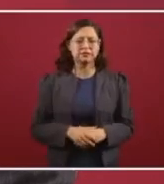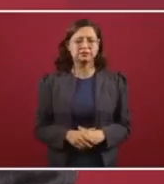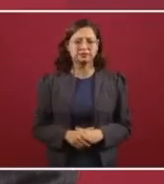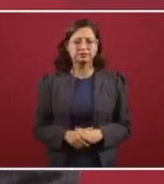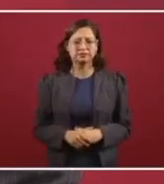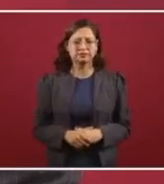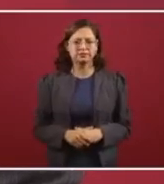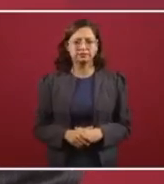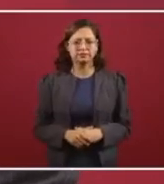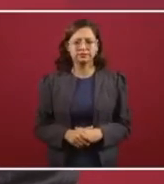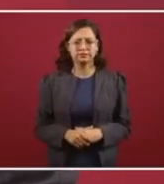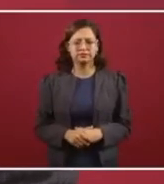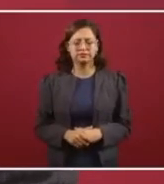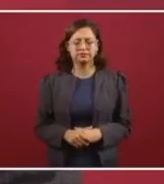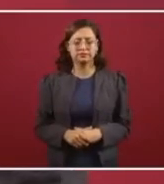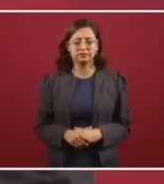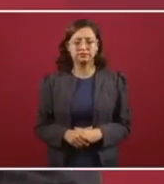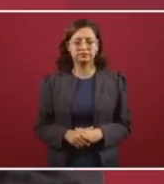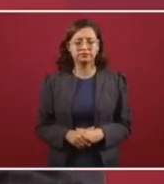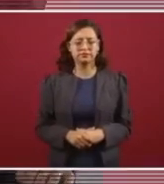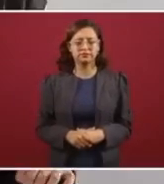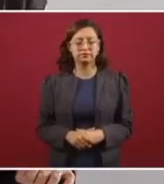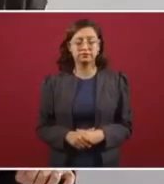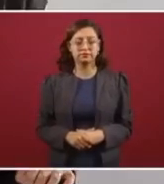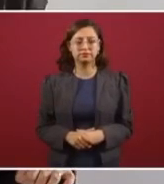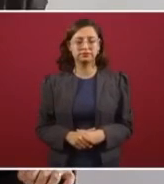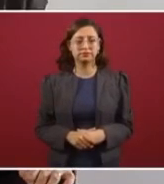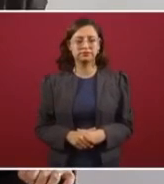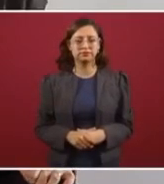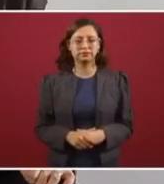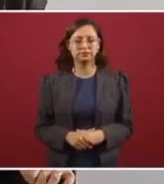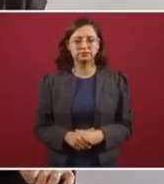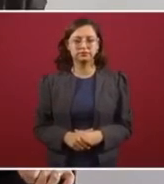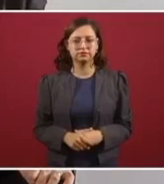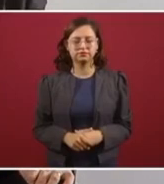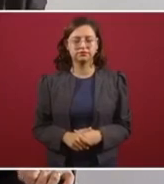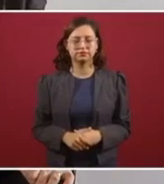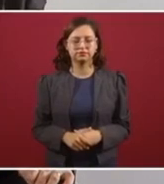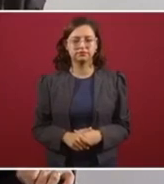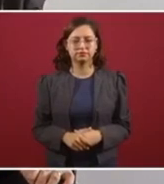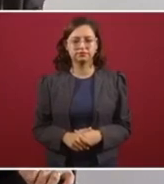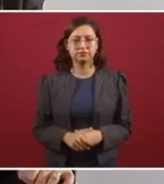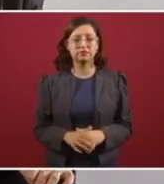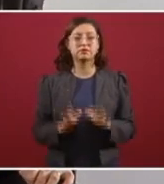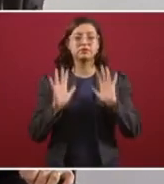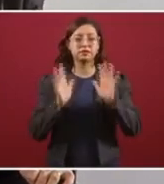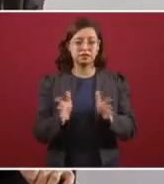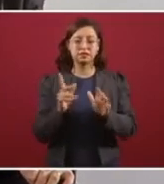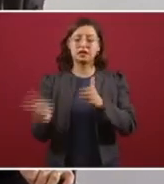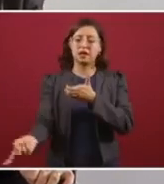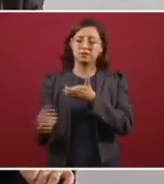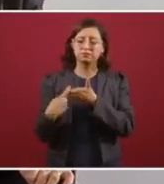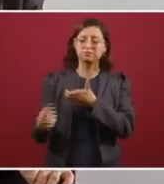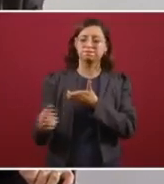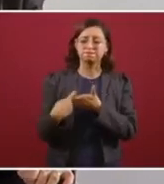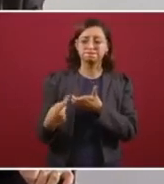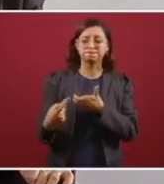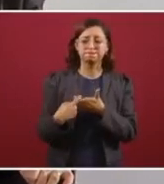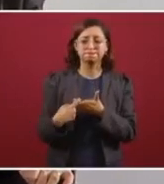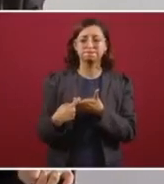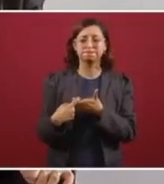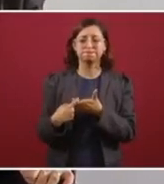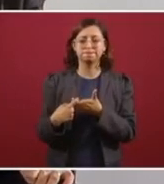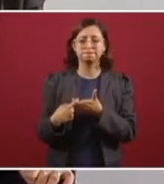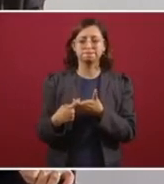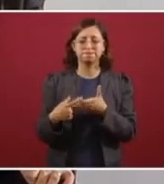El presidente de México, Andrés Manuel López Obrador, adelantó que la semana próxima se reunirá nuevamente con los padres de los estudiantes desaparecidos de